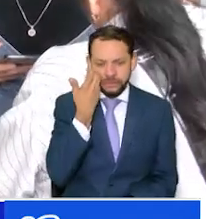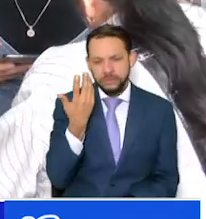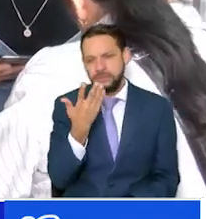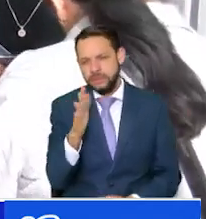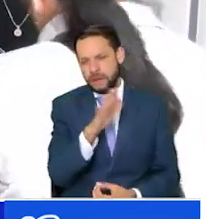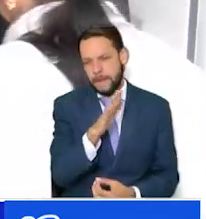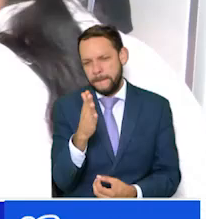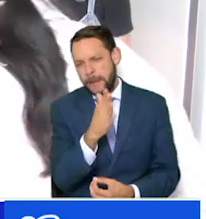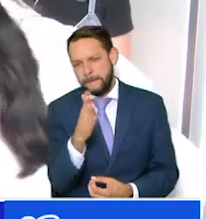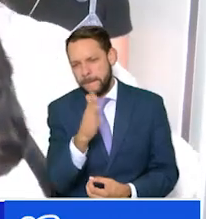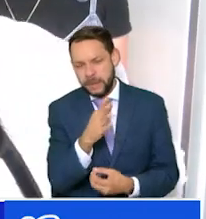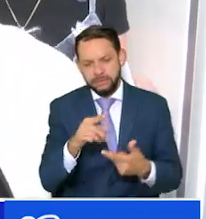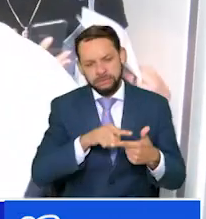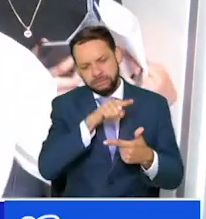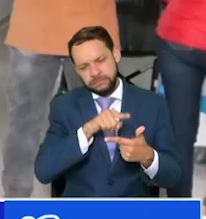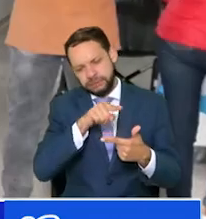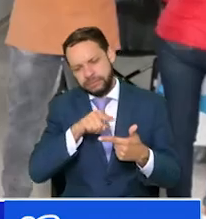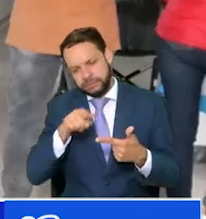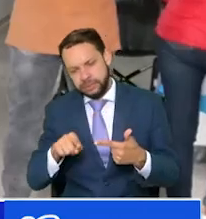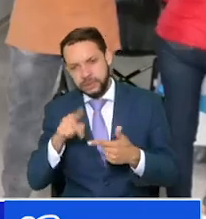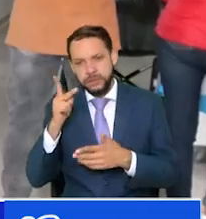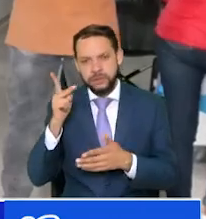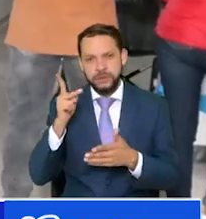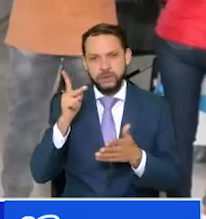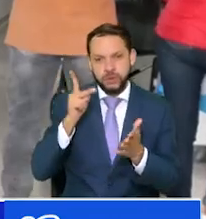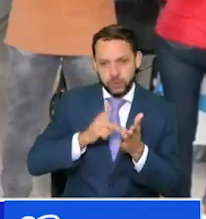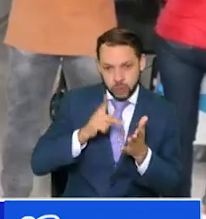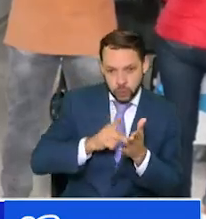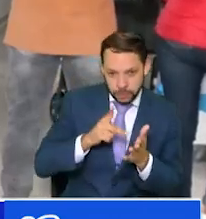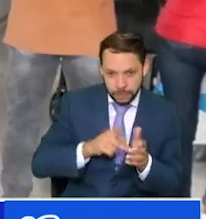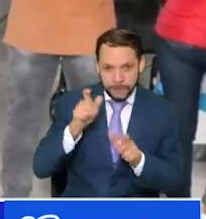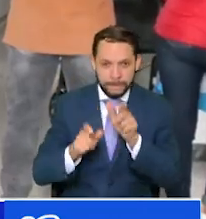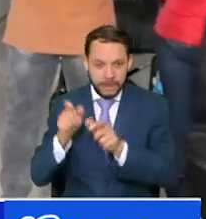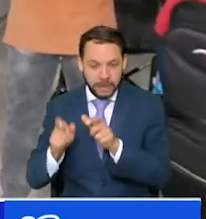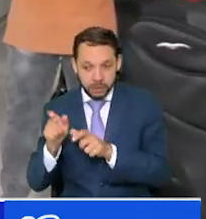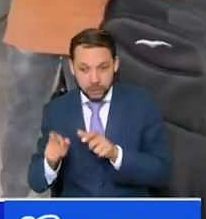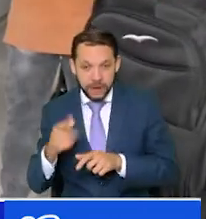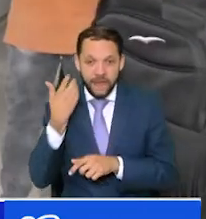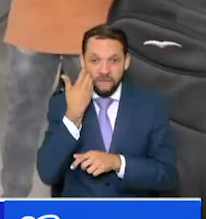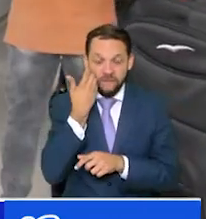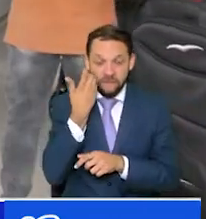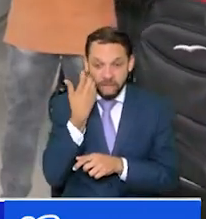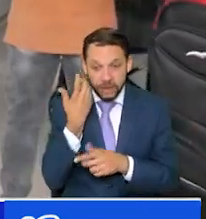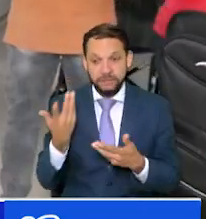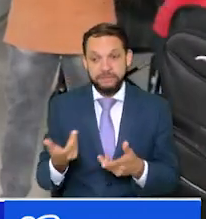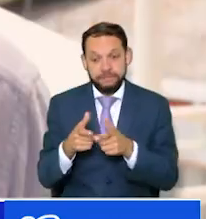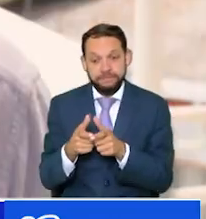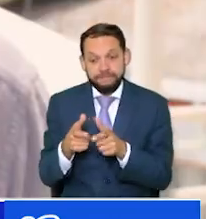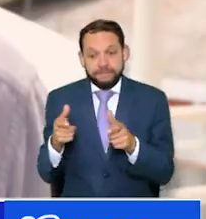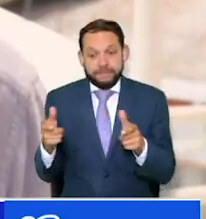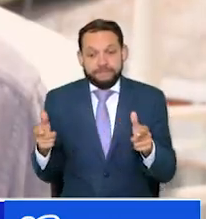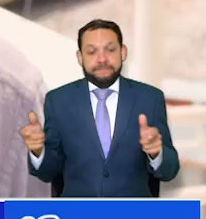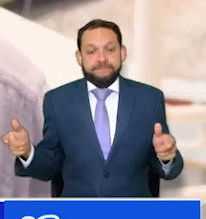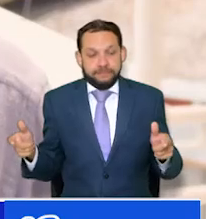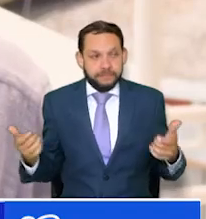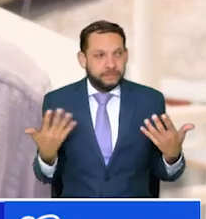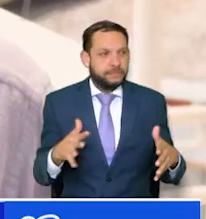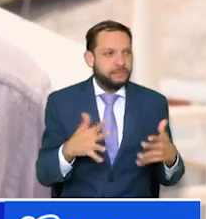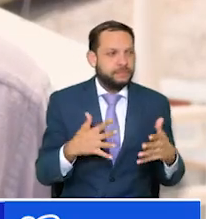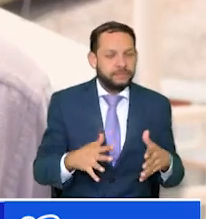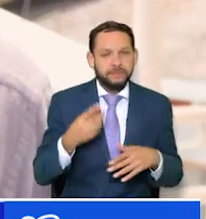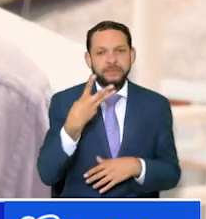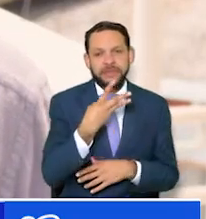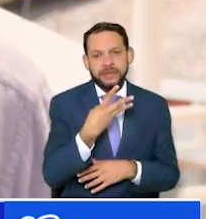cifra significativa En referencia a los 100 casos registrados en todo el departamento tenemos reportes algo más de más de